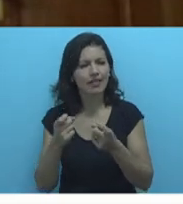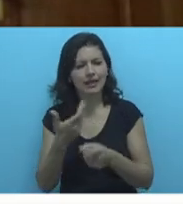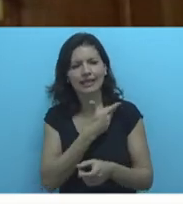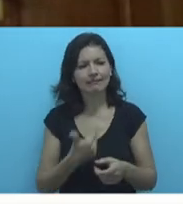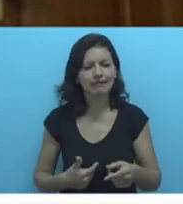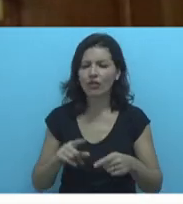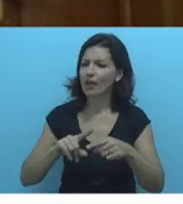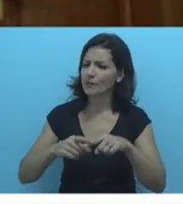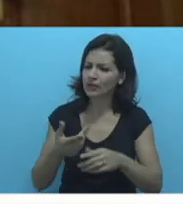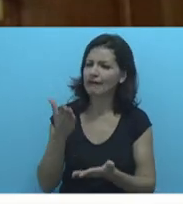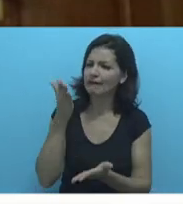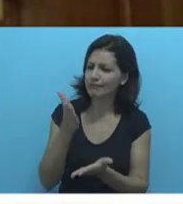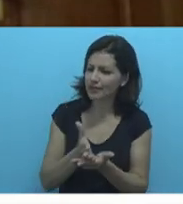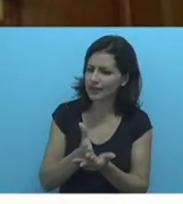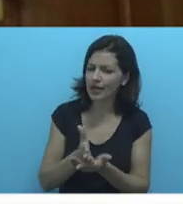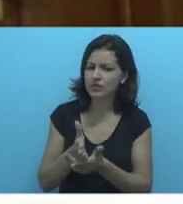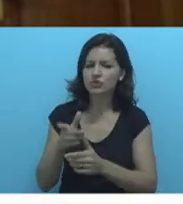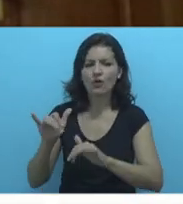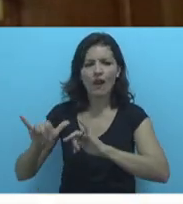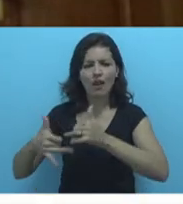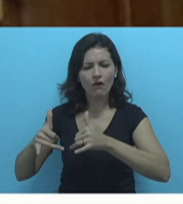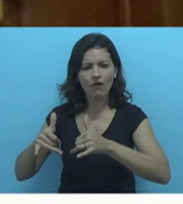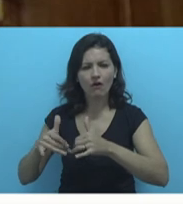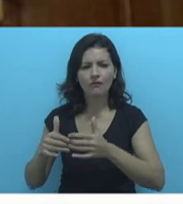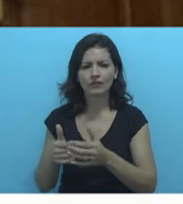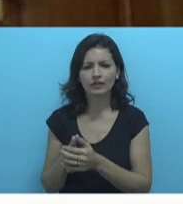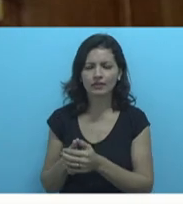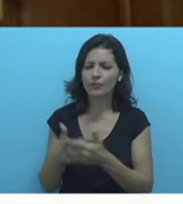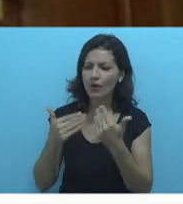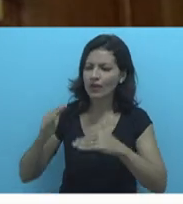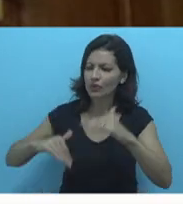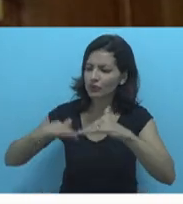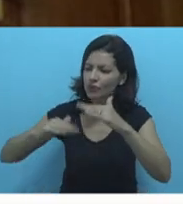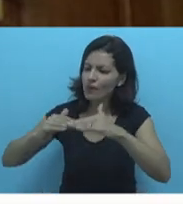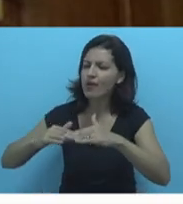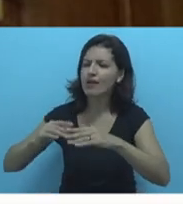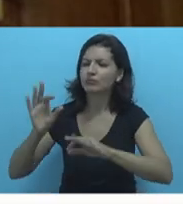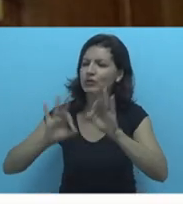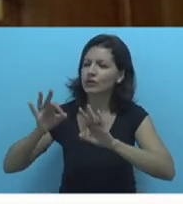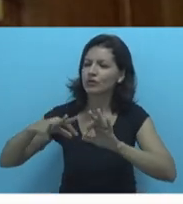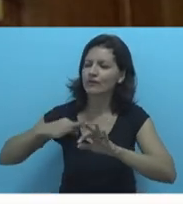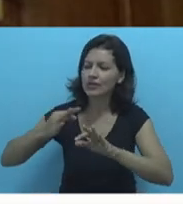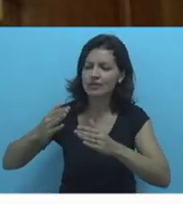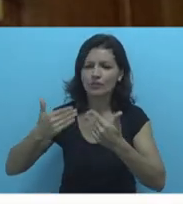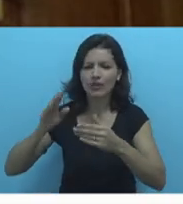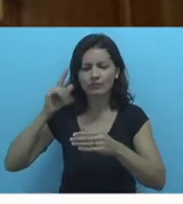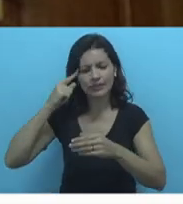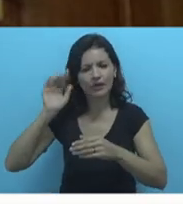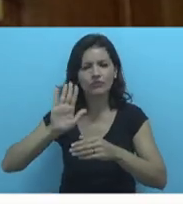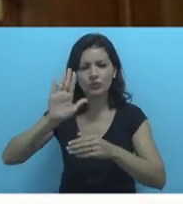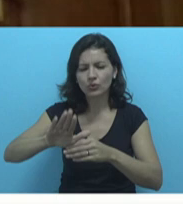diera derechos, les diera posibilidades de construir un proyecto de vida, una posibilidad de salir adelante, la posibilidad de